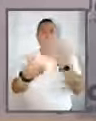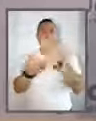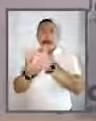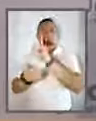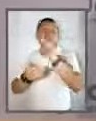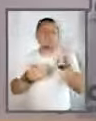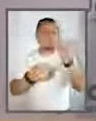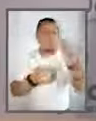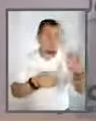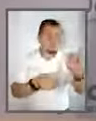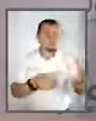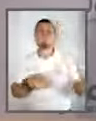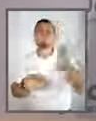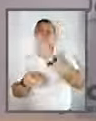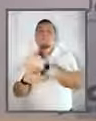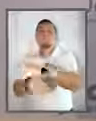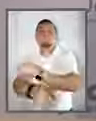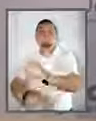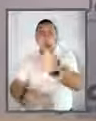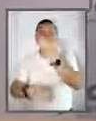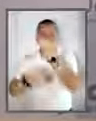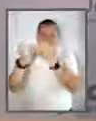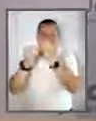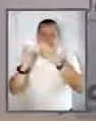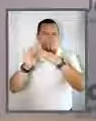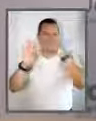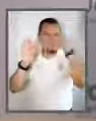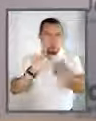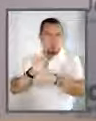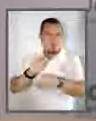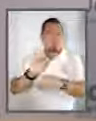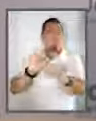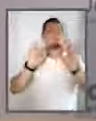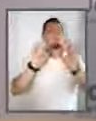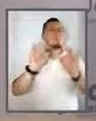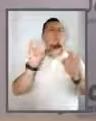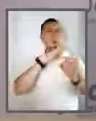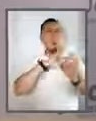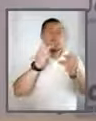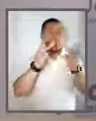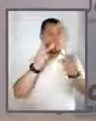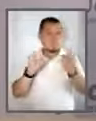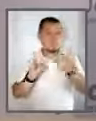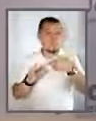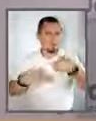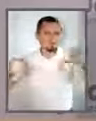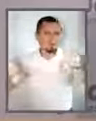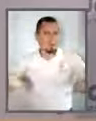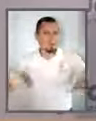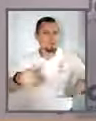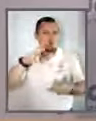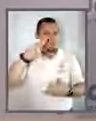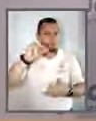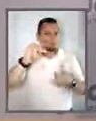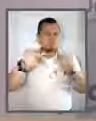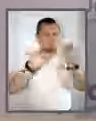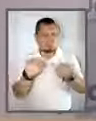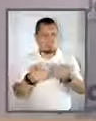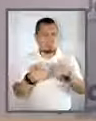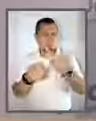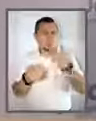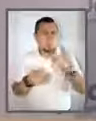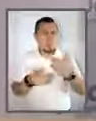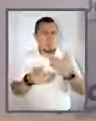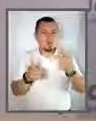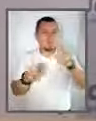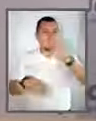resultado. Entonces, no es una necedad, es lo que queremos es ofertar un mayor número